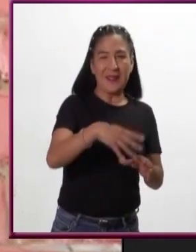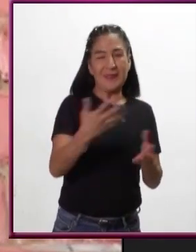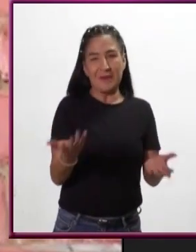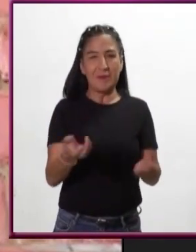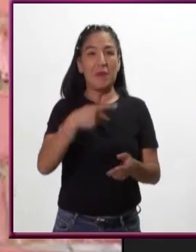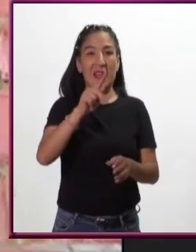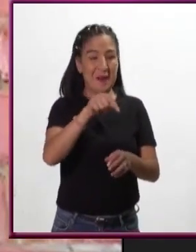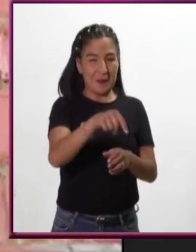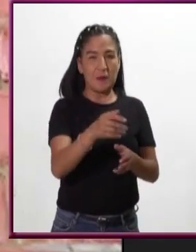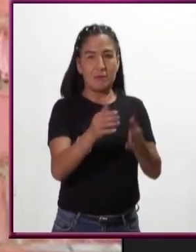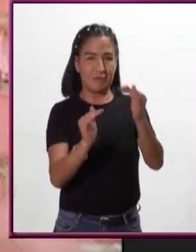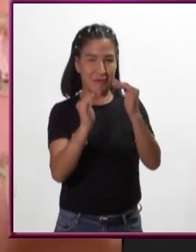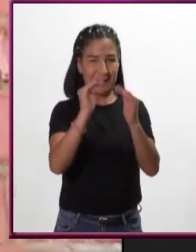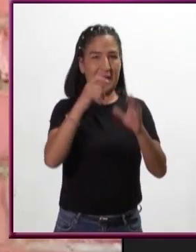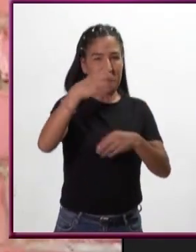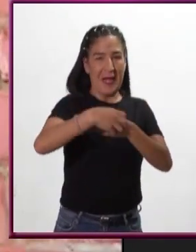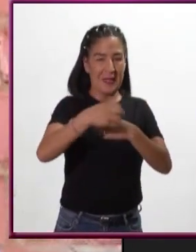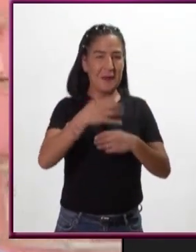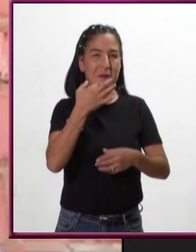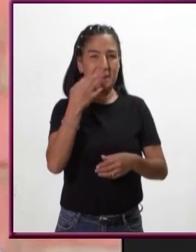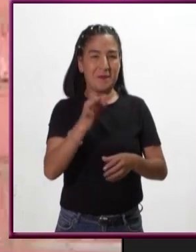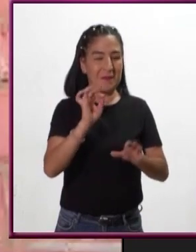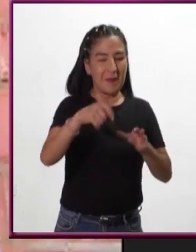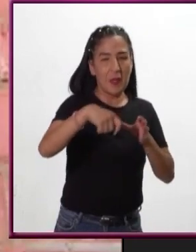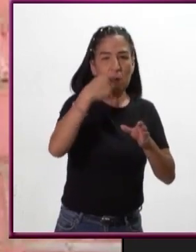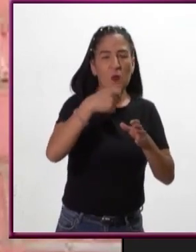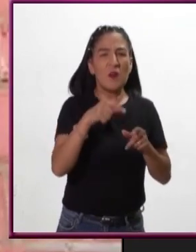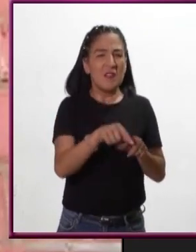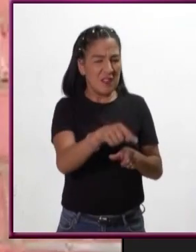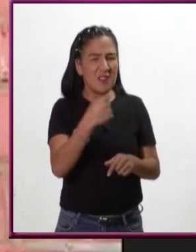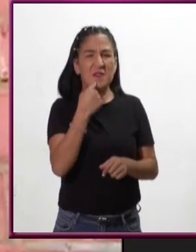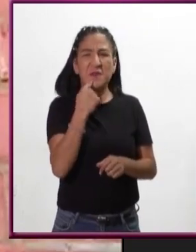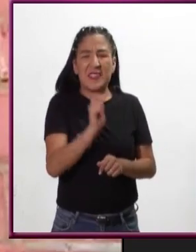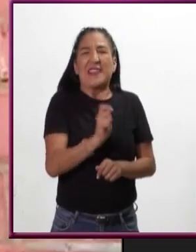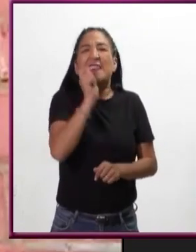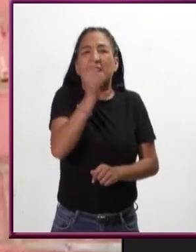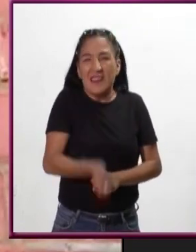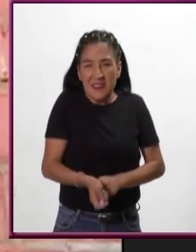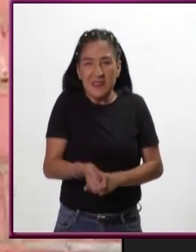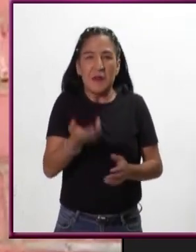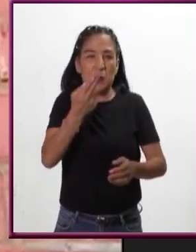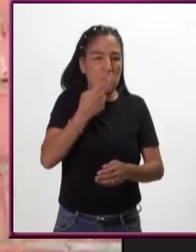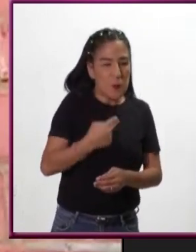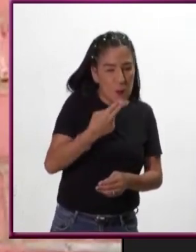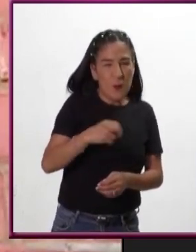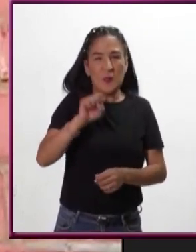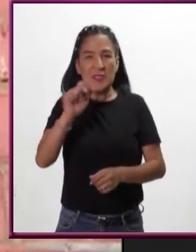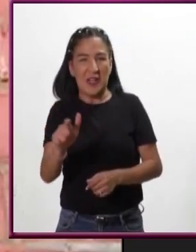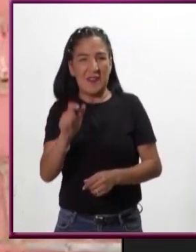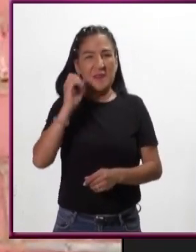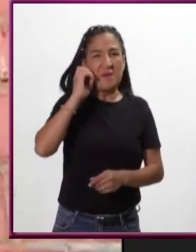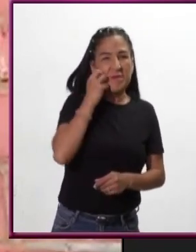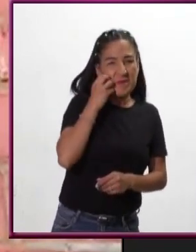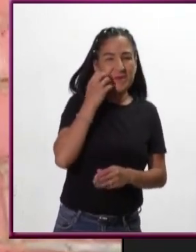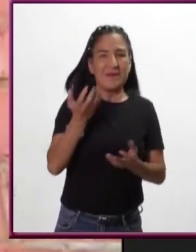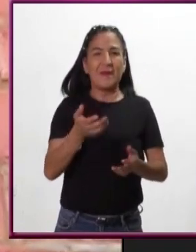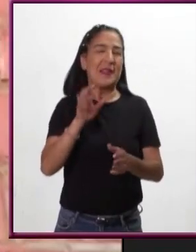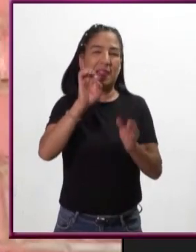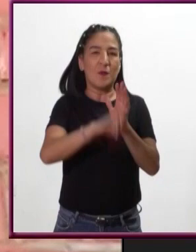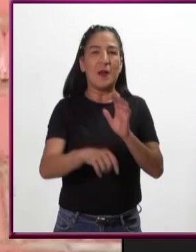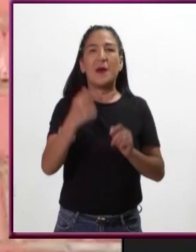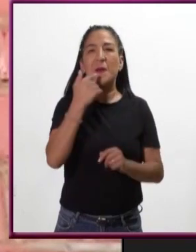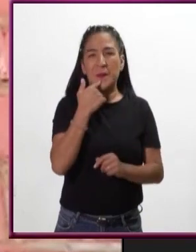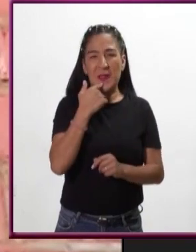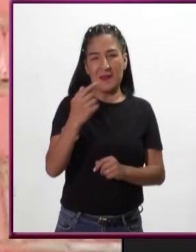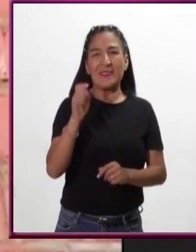pero si está como todo equilibrado, no sabemos qué es exactamente, si dulce, salado, agrio. El sabor de la